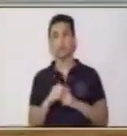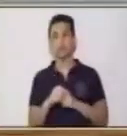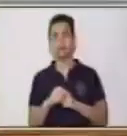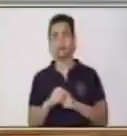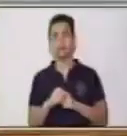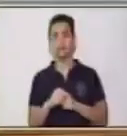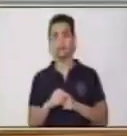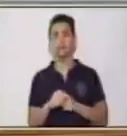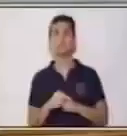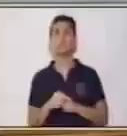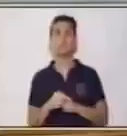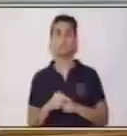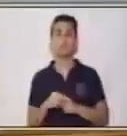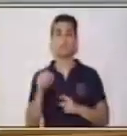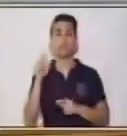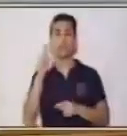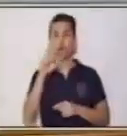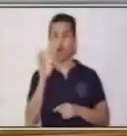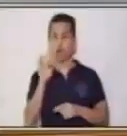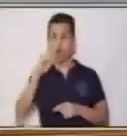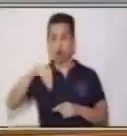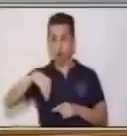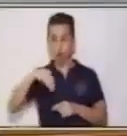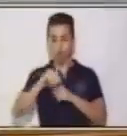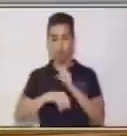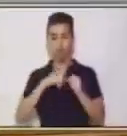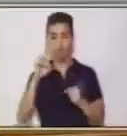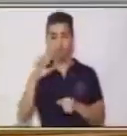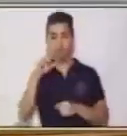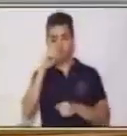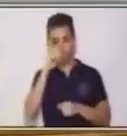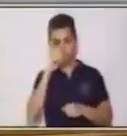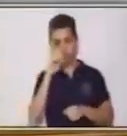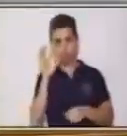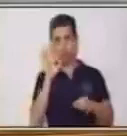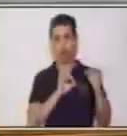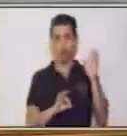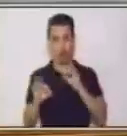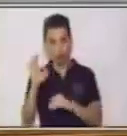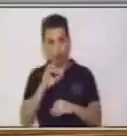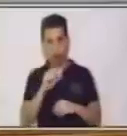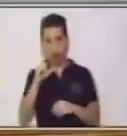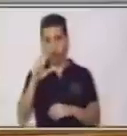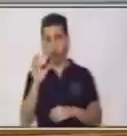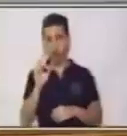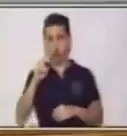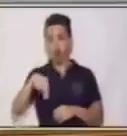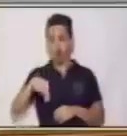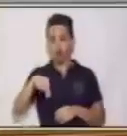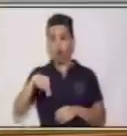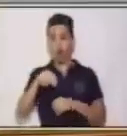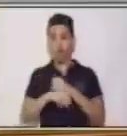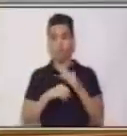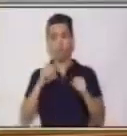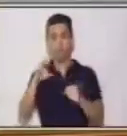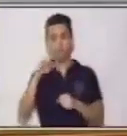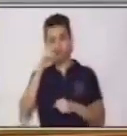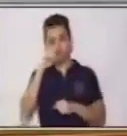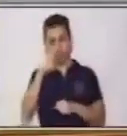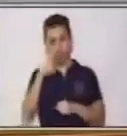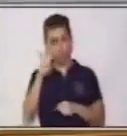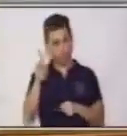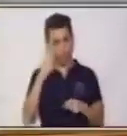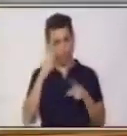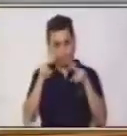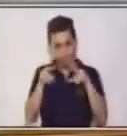o confort. ¿Las has escuchado alguna vez? ¿O las has visto en alguna publicidad